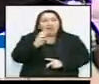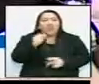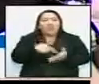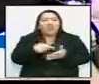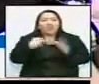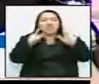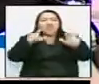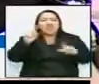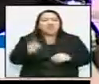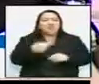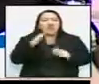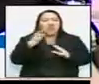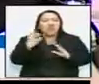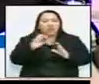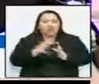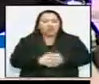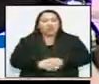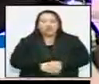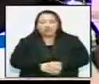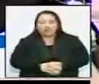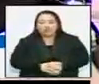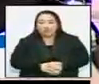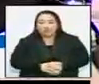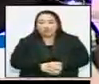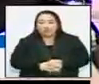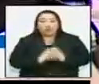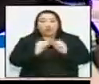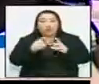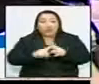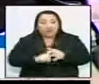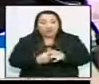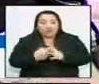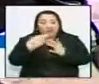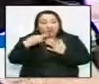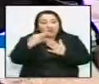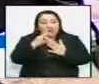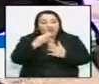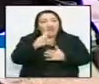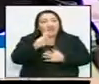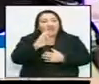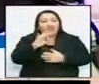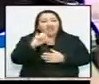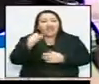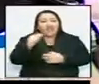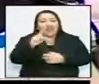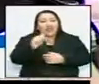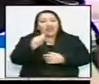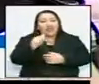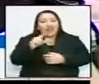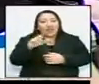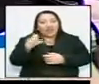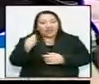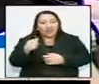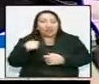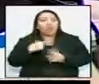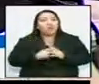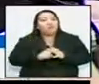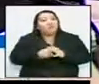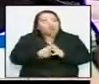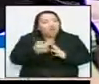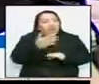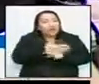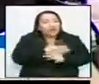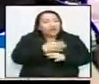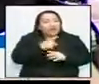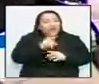externa, 7.000 millones de dólares. Y dejé iniciada la auditoría a la refinería de Talara. Dejé iniciada la auditoría